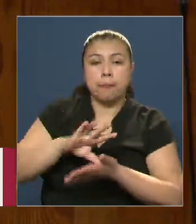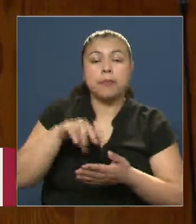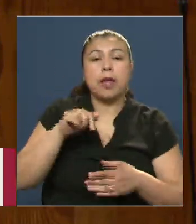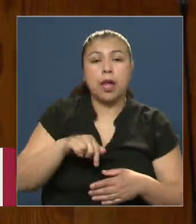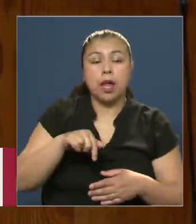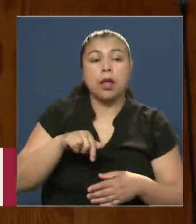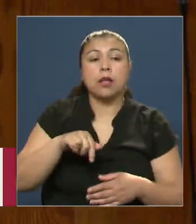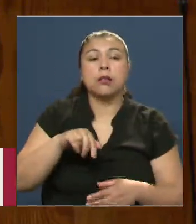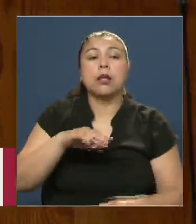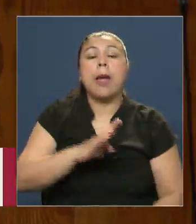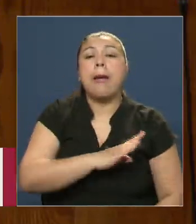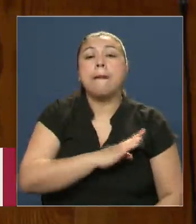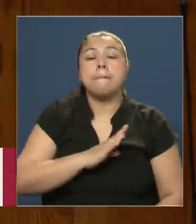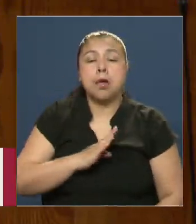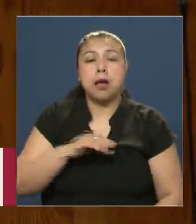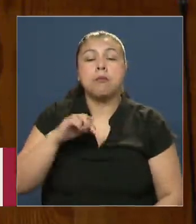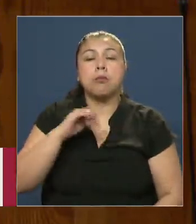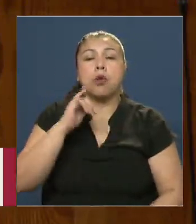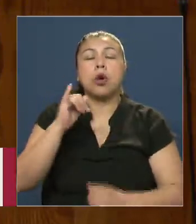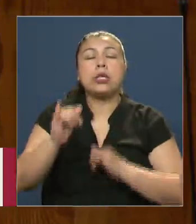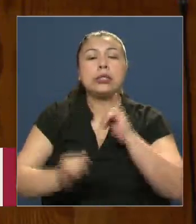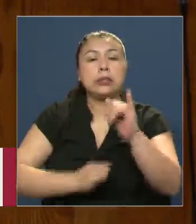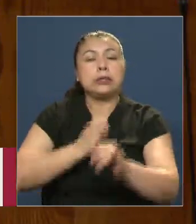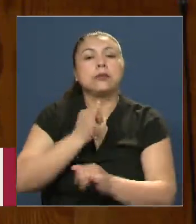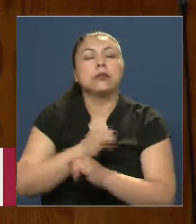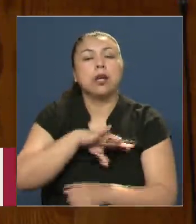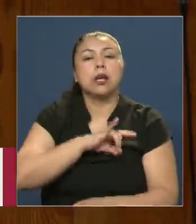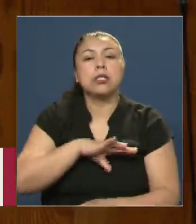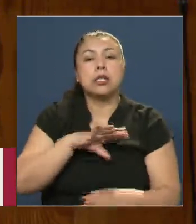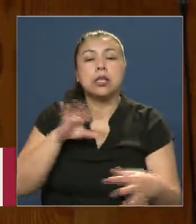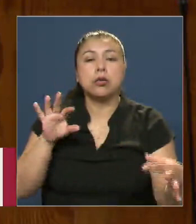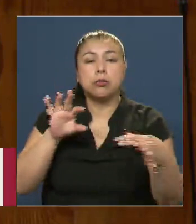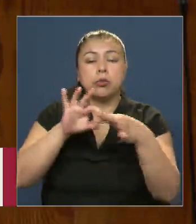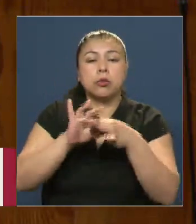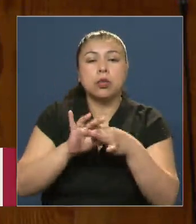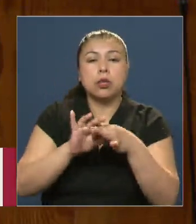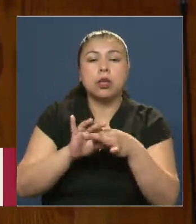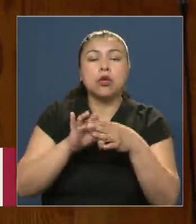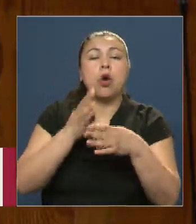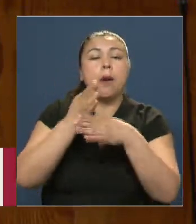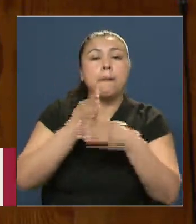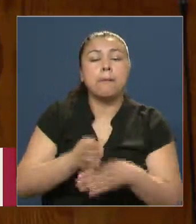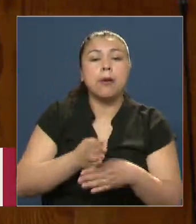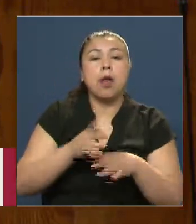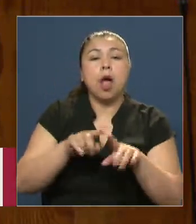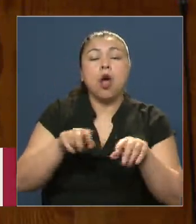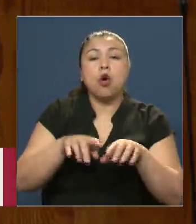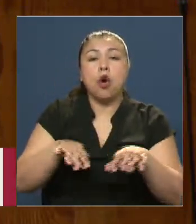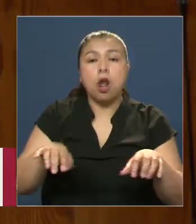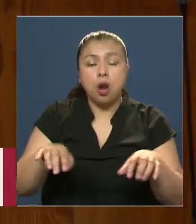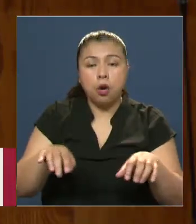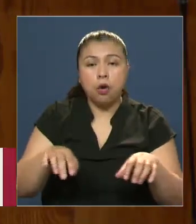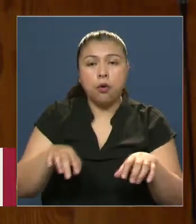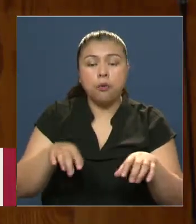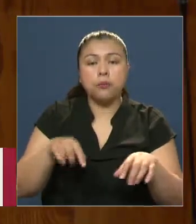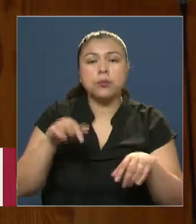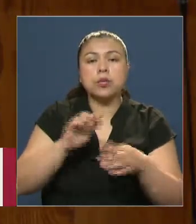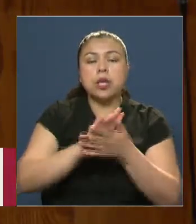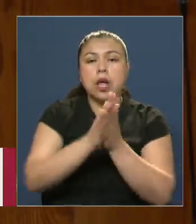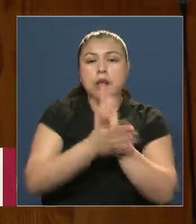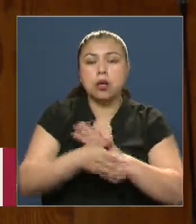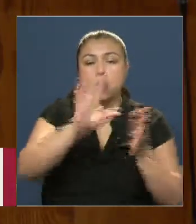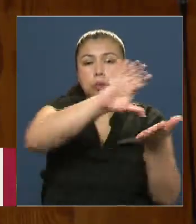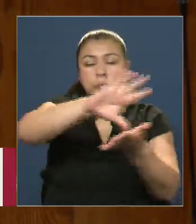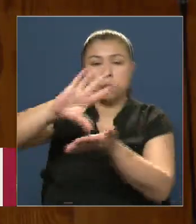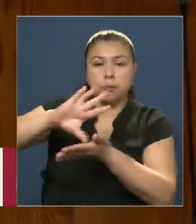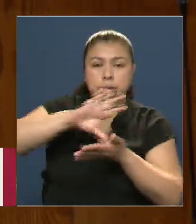país miembro del organismo internacional, Chile mantiene una conexión permanente con las oficinas centrales nacionales de todos los países